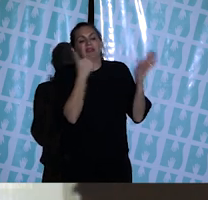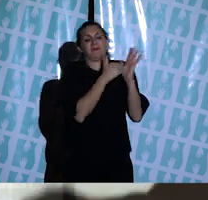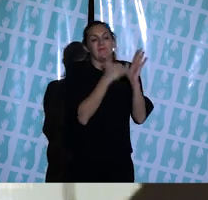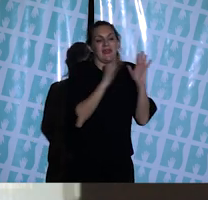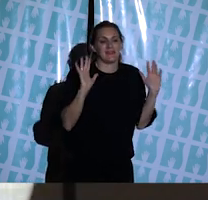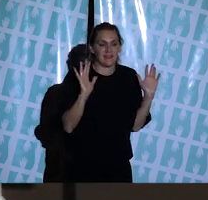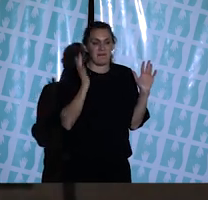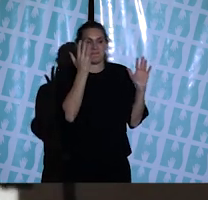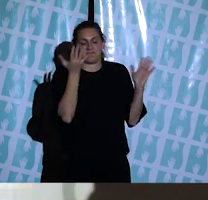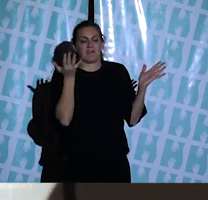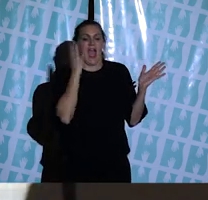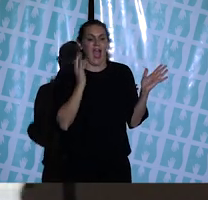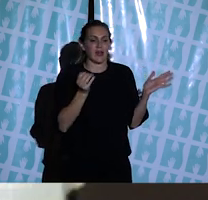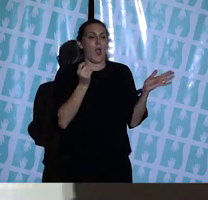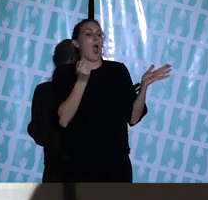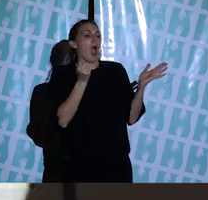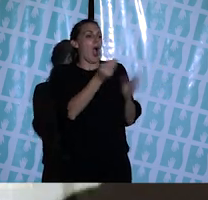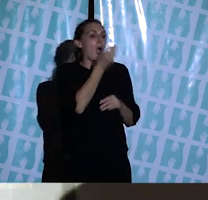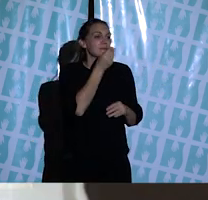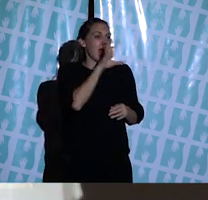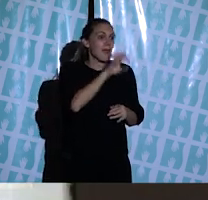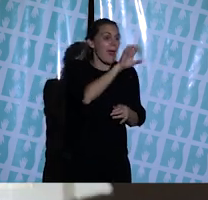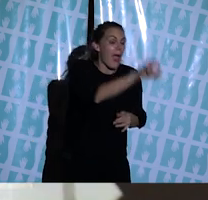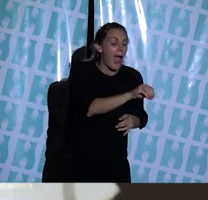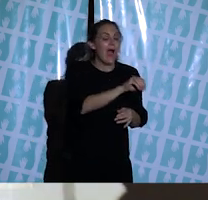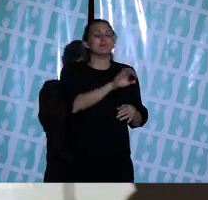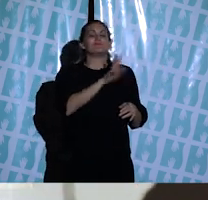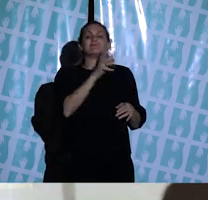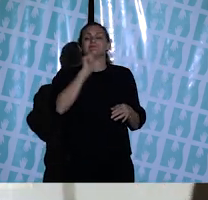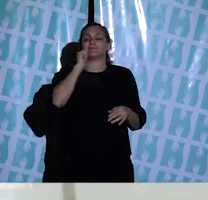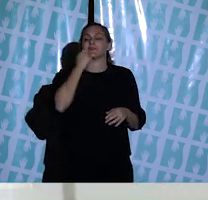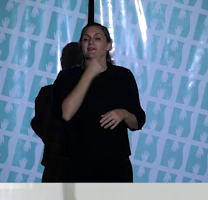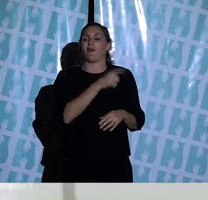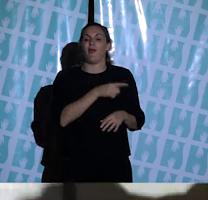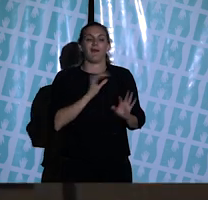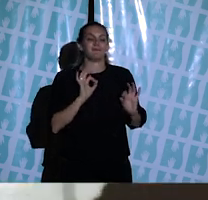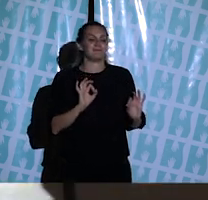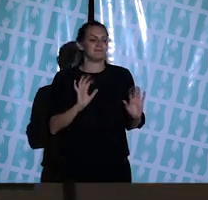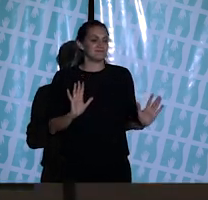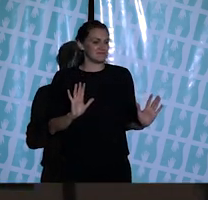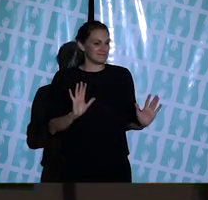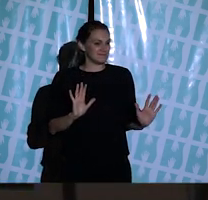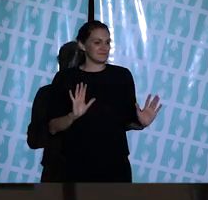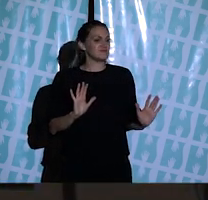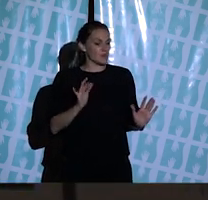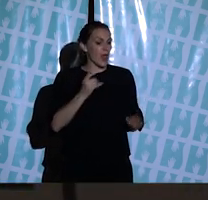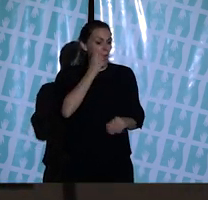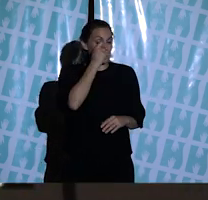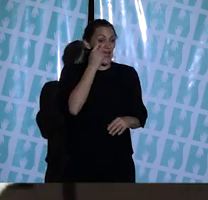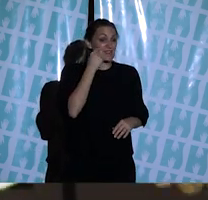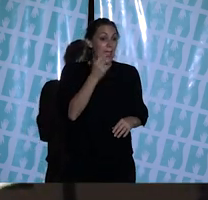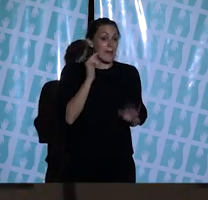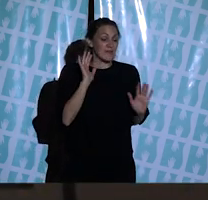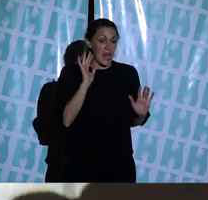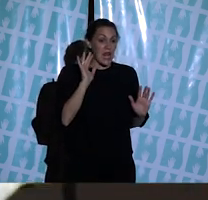y así, pero también, ¿dónde lo hice y cómo me sentí? Bueno, esas son las 20.000 neuronas que hoy nos juegan esta